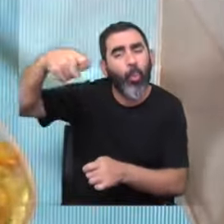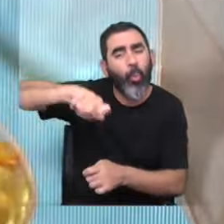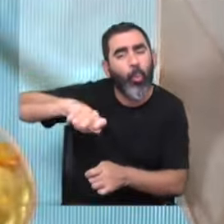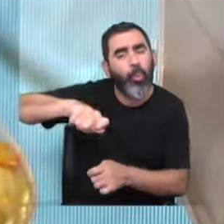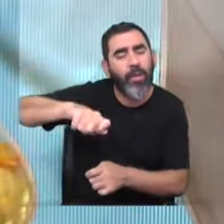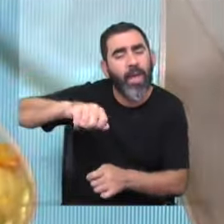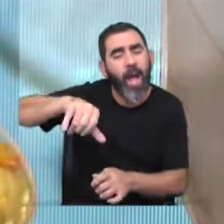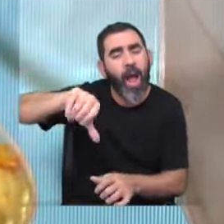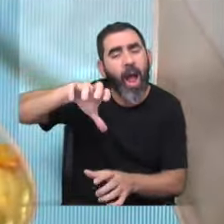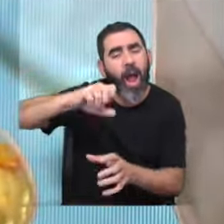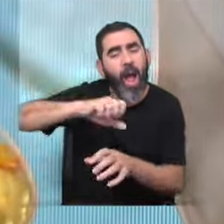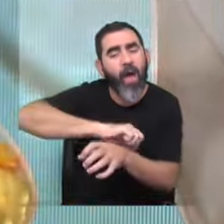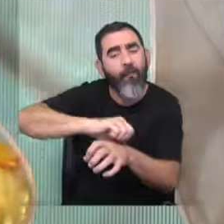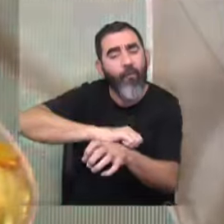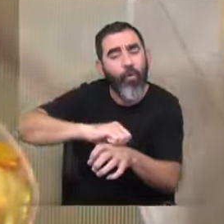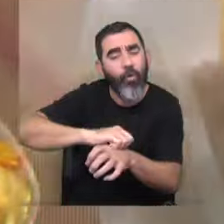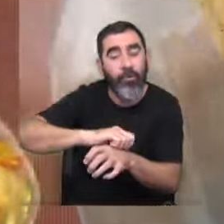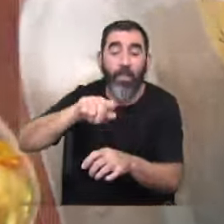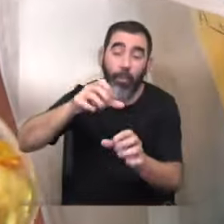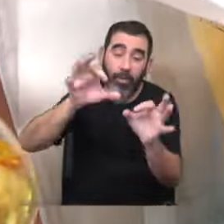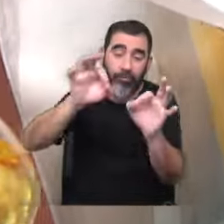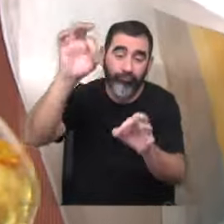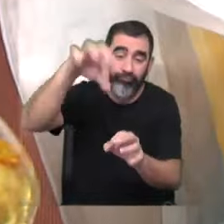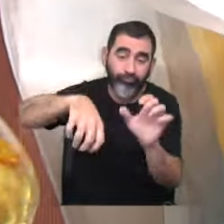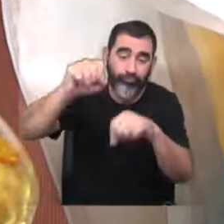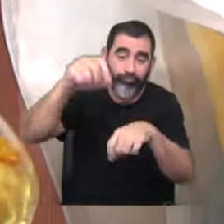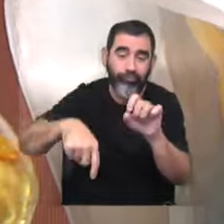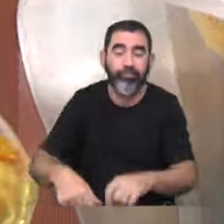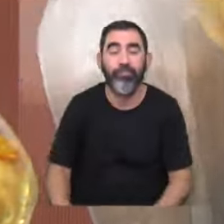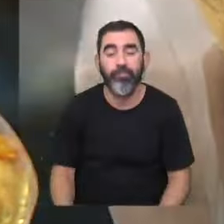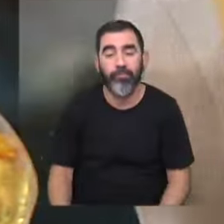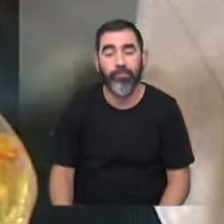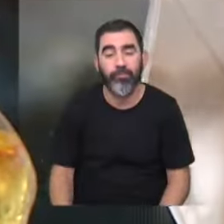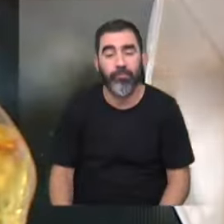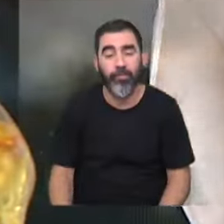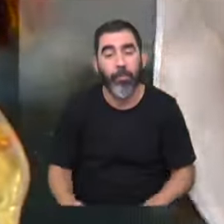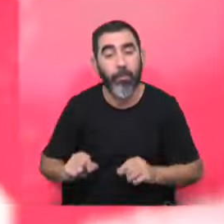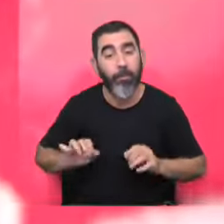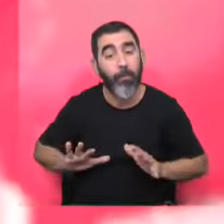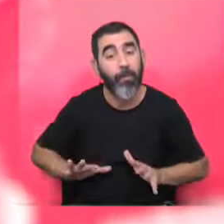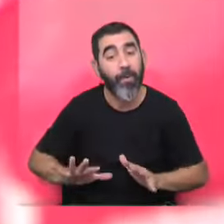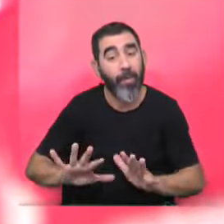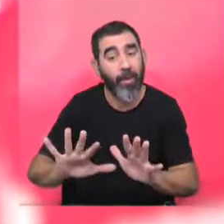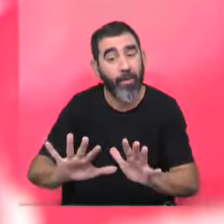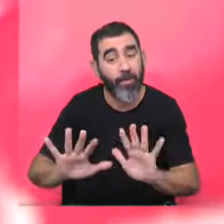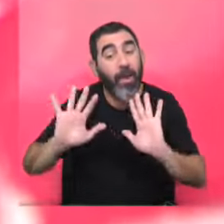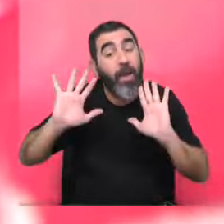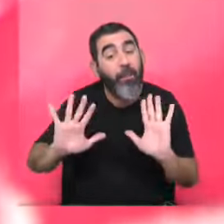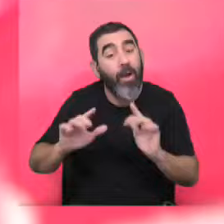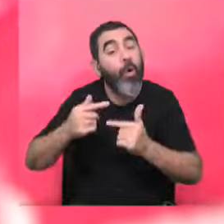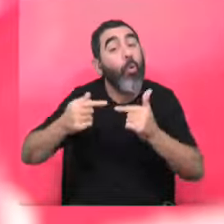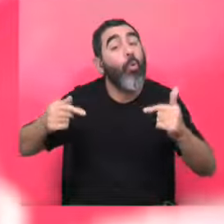de jabón? Hay que poner las pelotitas. Hay que poner las pelotitas. Así que vamos a prepararnos, porque capaz que empiezan a